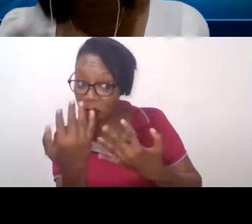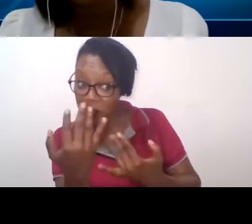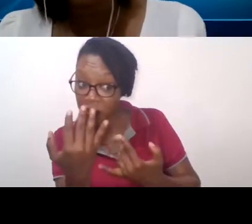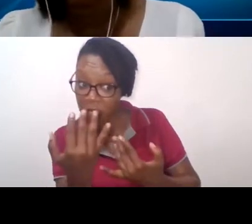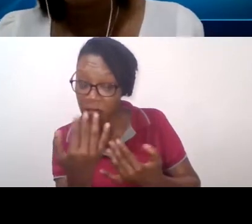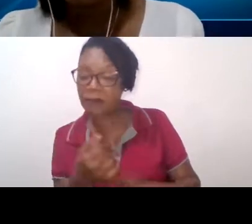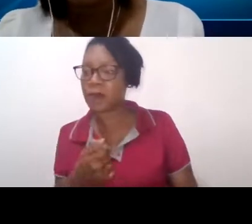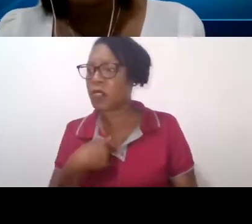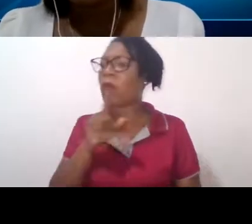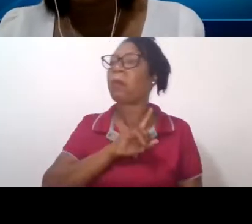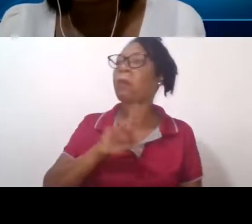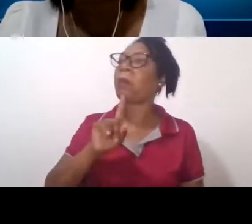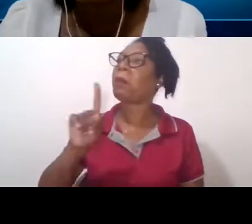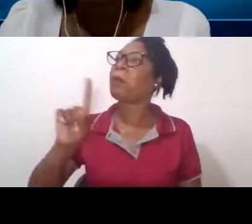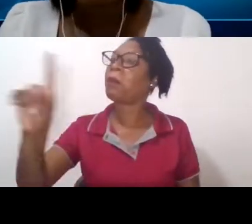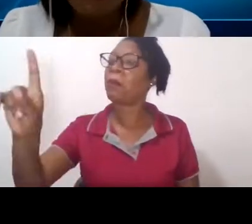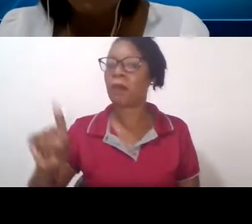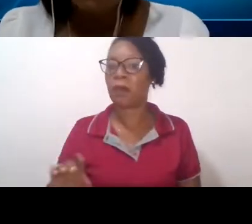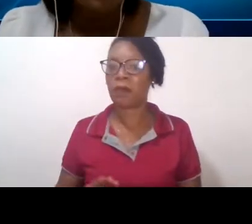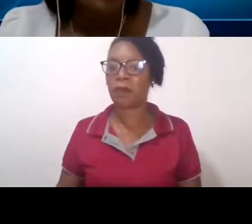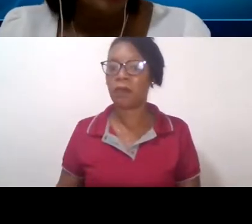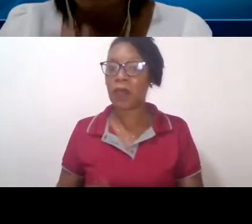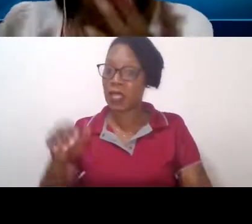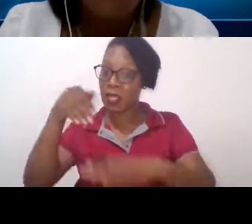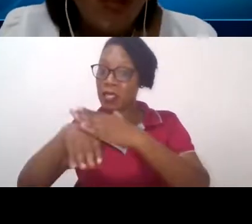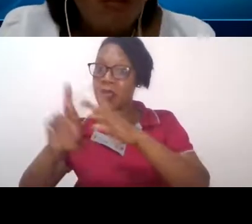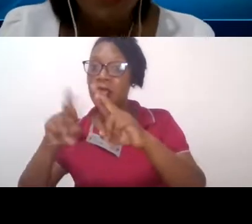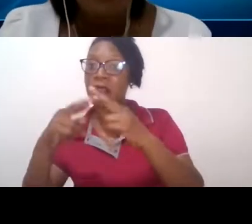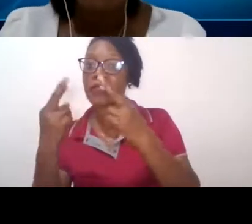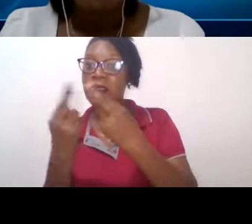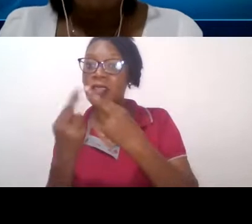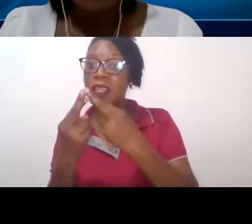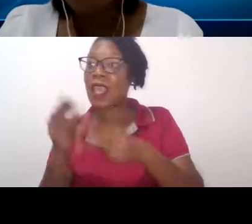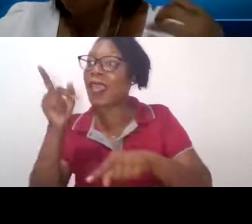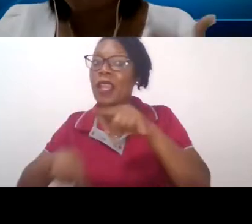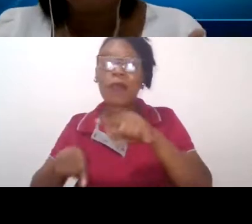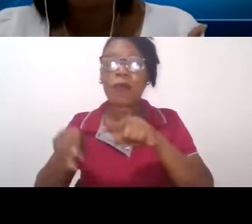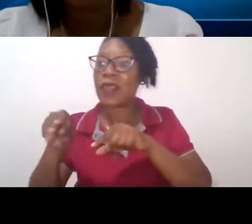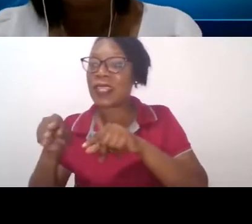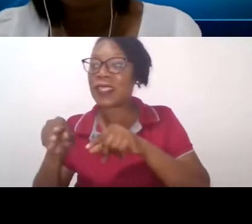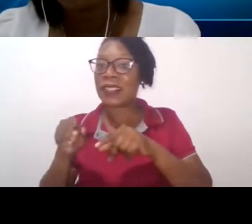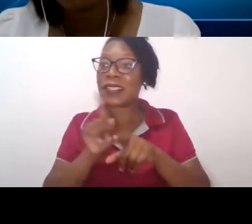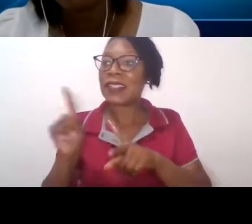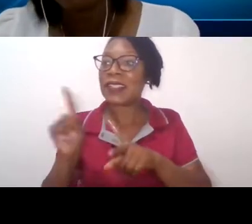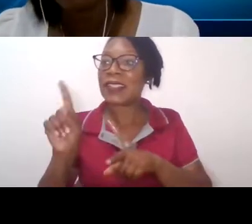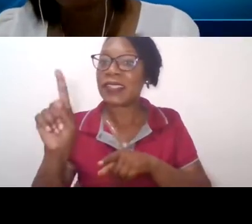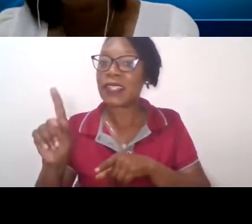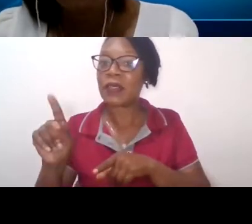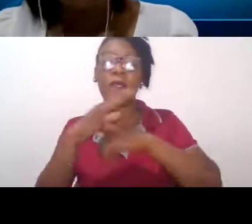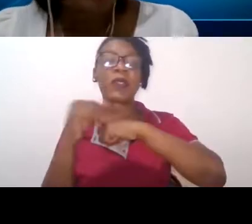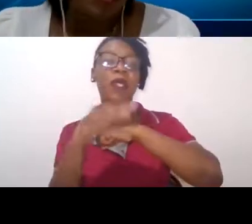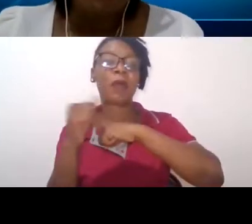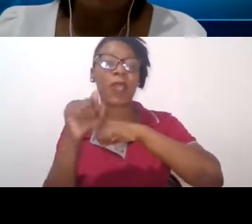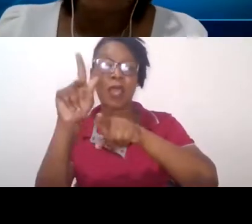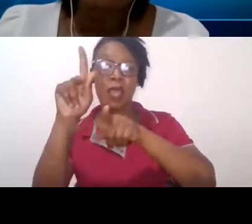saber que me fui y entré a una reunión y no me pude mover. Y lo que yo hice fue llamar a mi